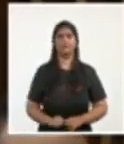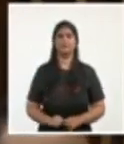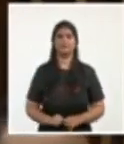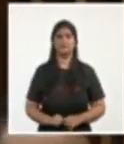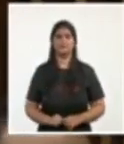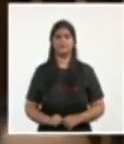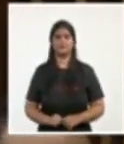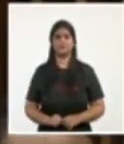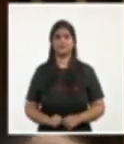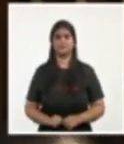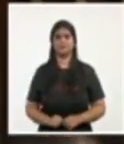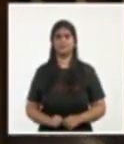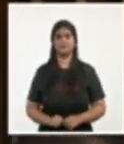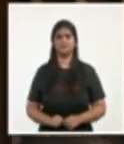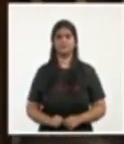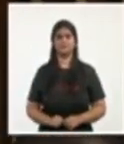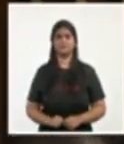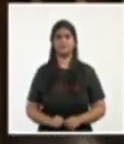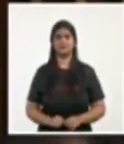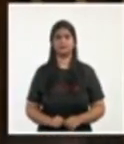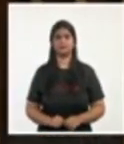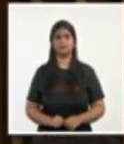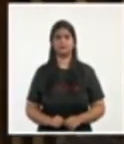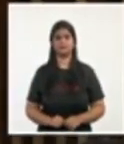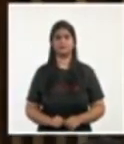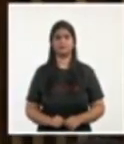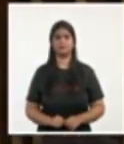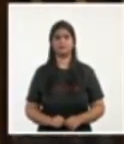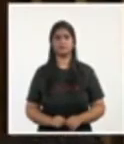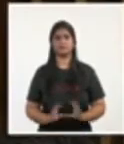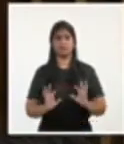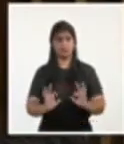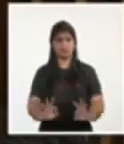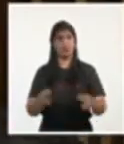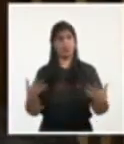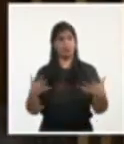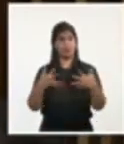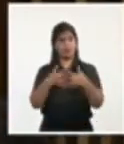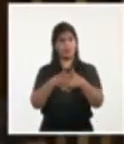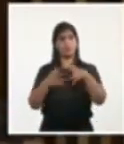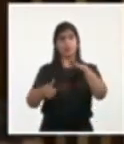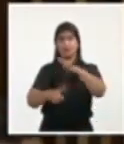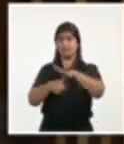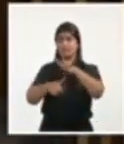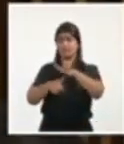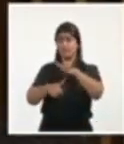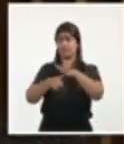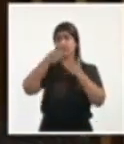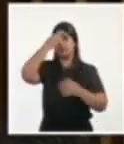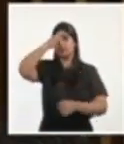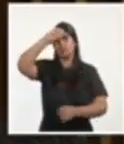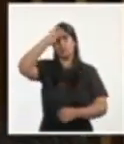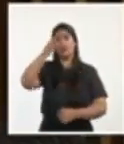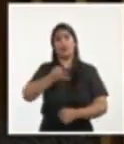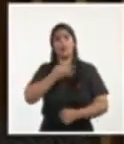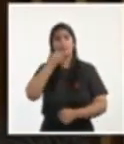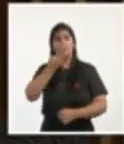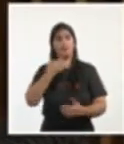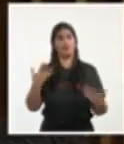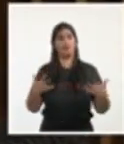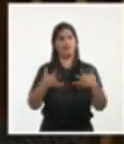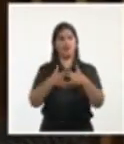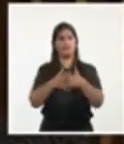también al tema de la COVID. A propósito de la presentación que usted hizo y de los números que manejó el ministro, a mí me gustaría